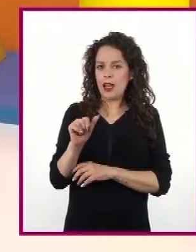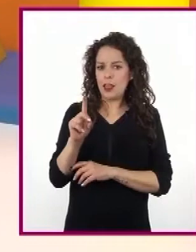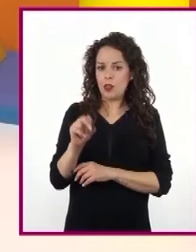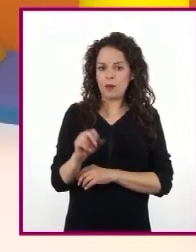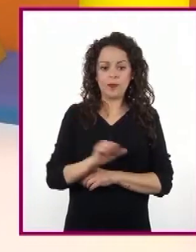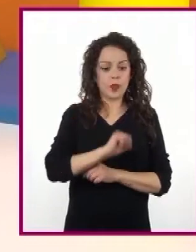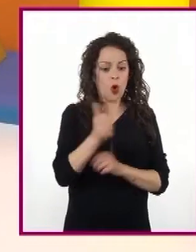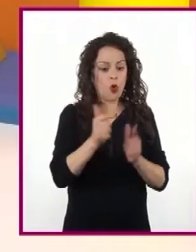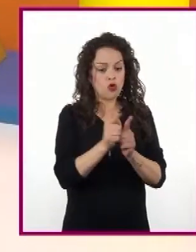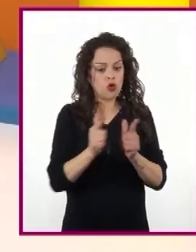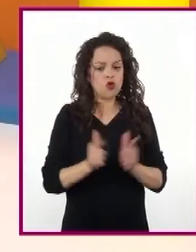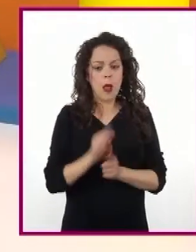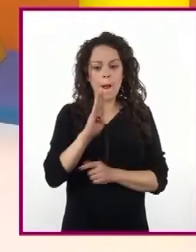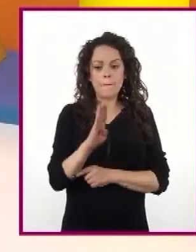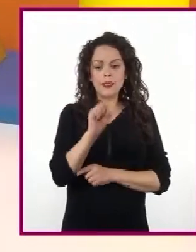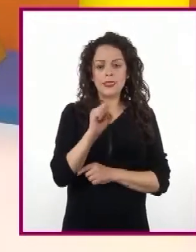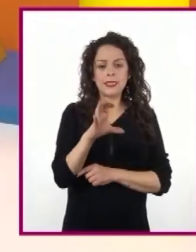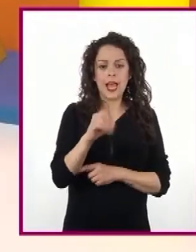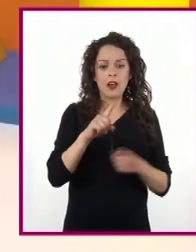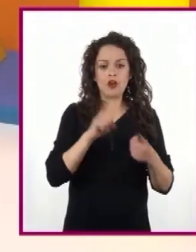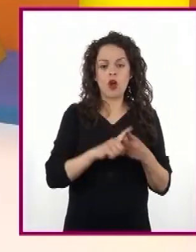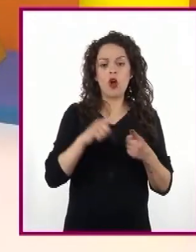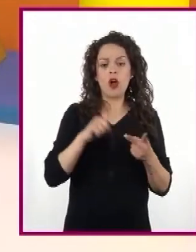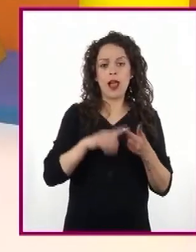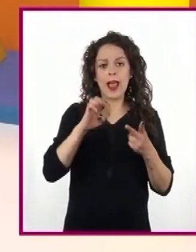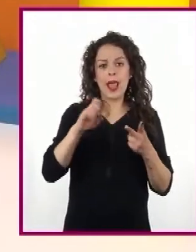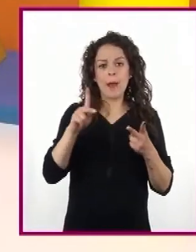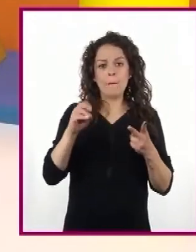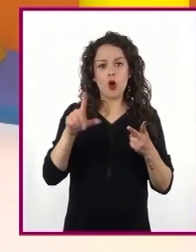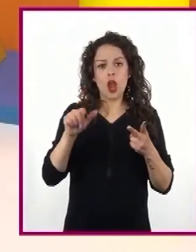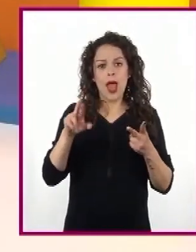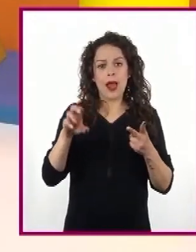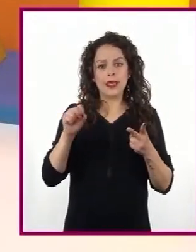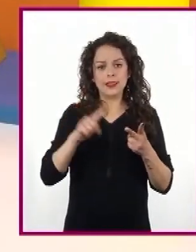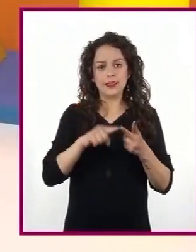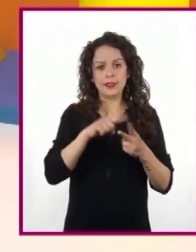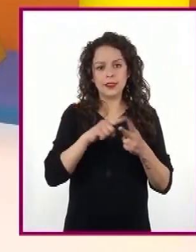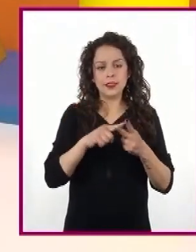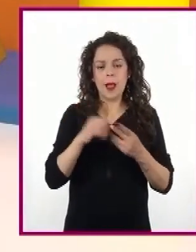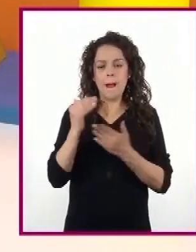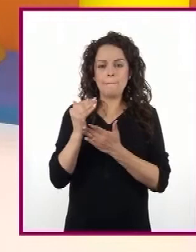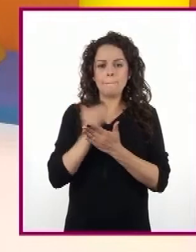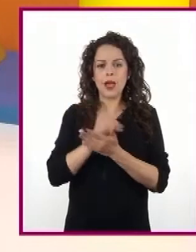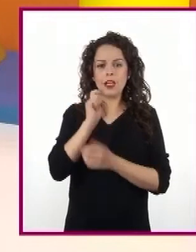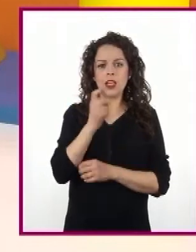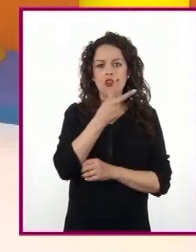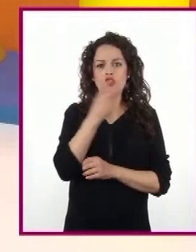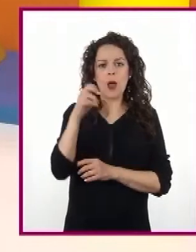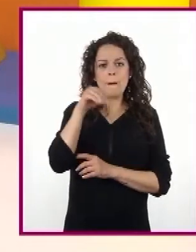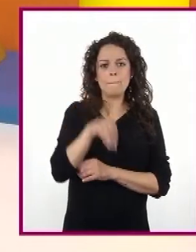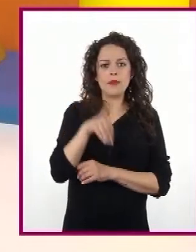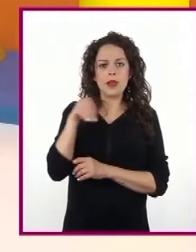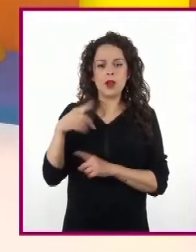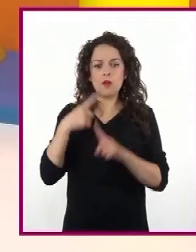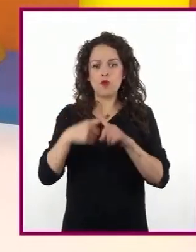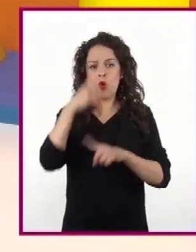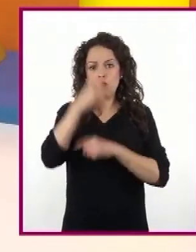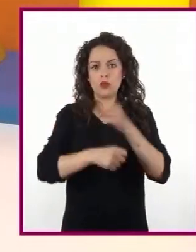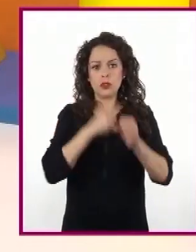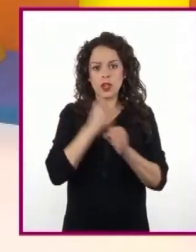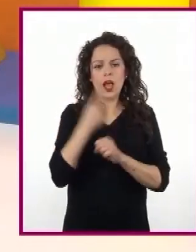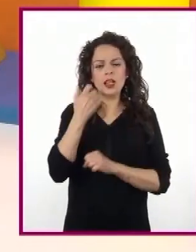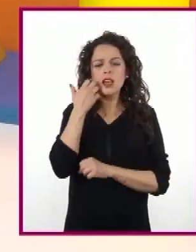climas secos, y el grupo E, climas polares, tienen una precipitación menor a los 200 milímetros anuales, es